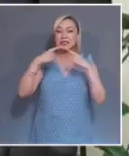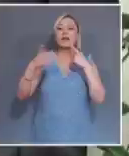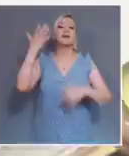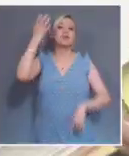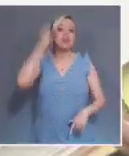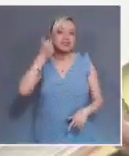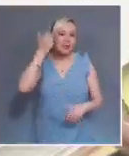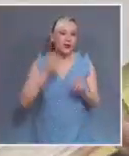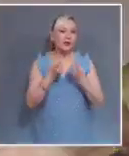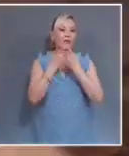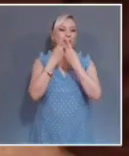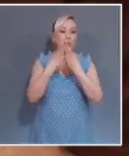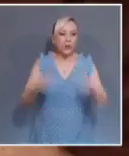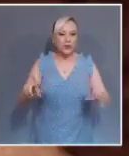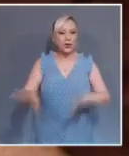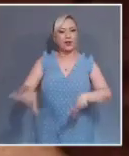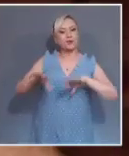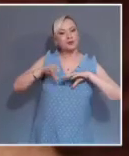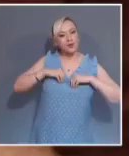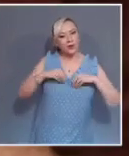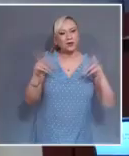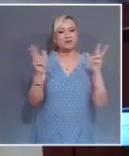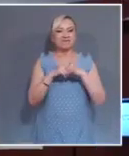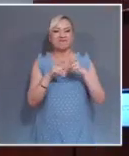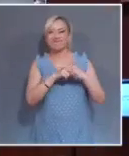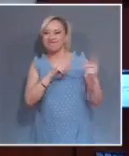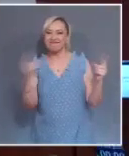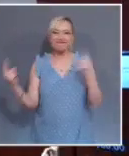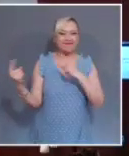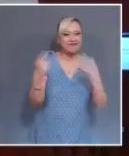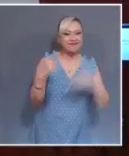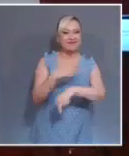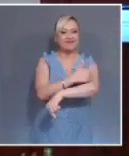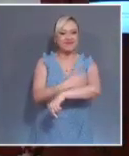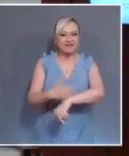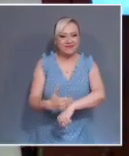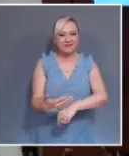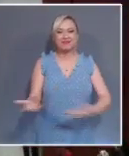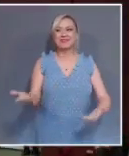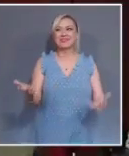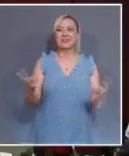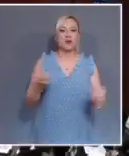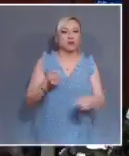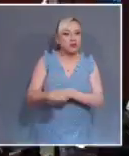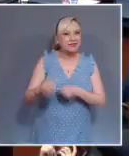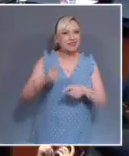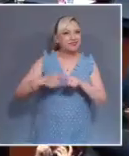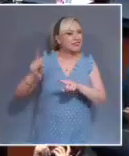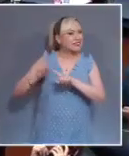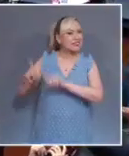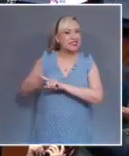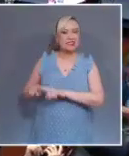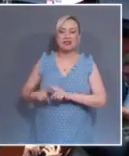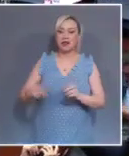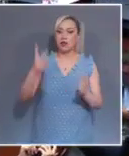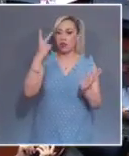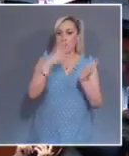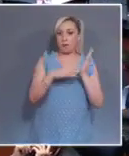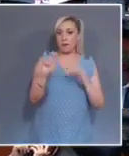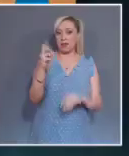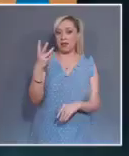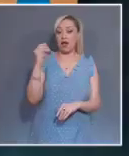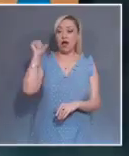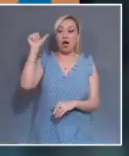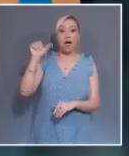un Código Nacional de Procedimientos Civiles y Familiares. Fue apenas hasta abril de este 2023, y con un retraso de más de 5